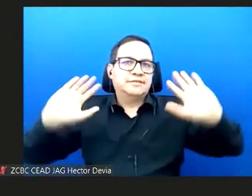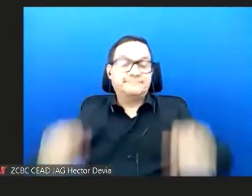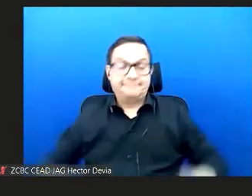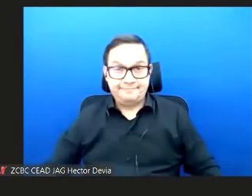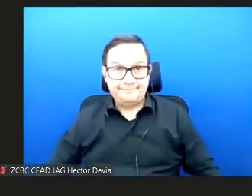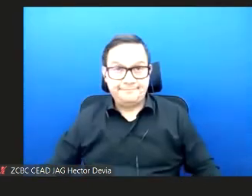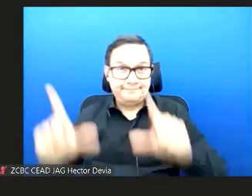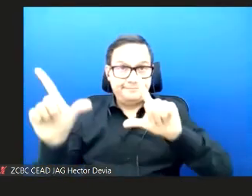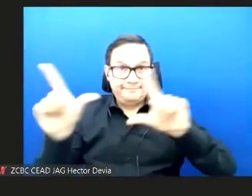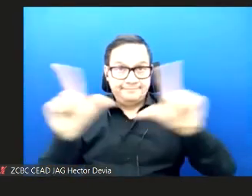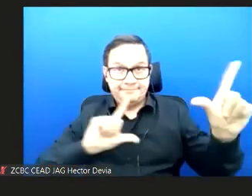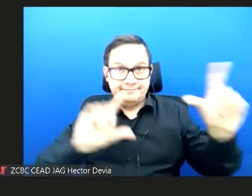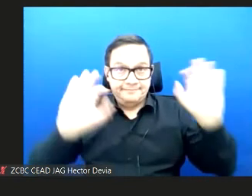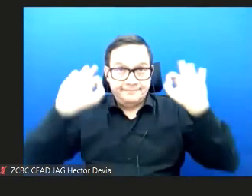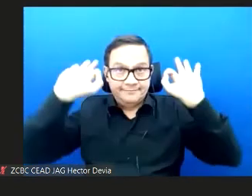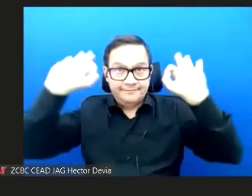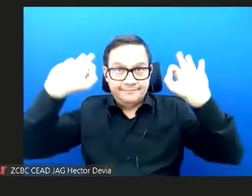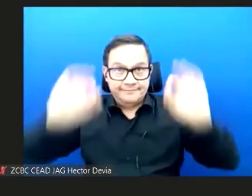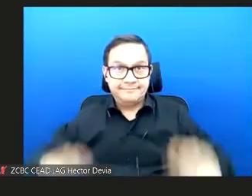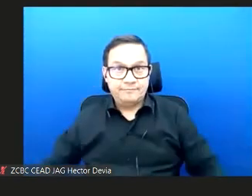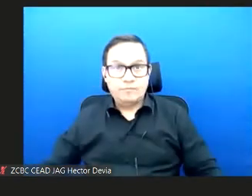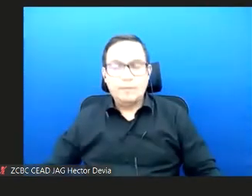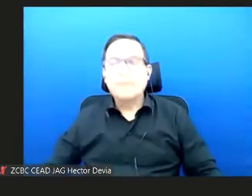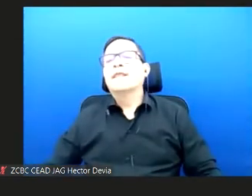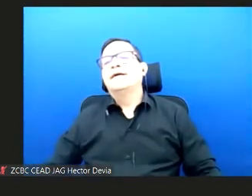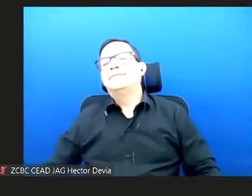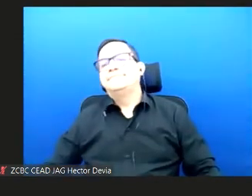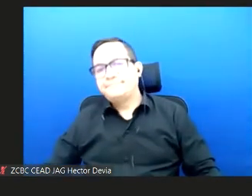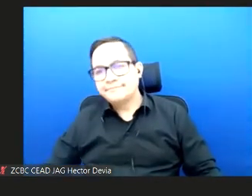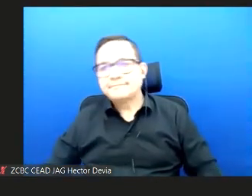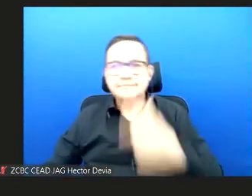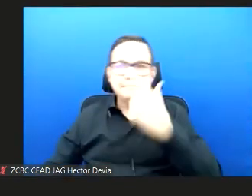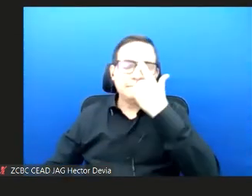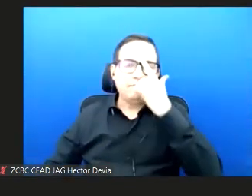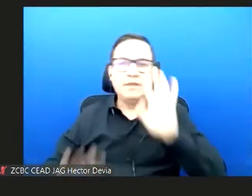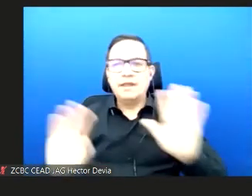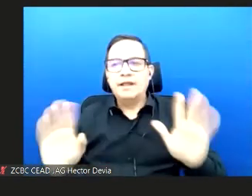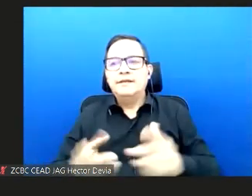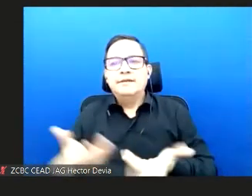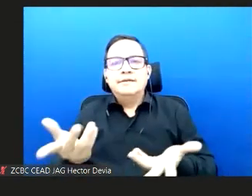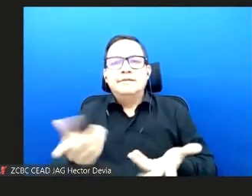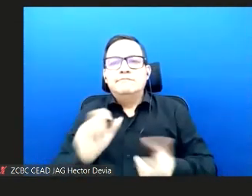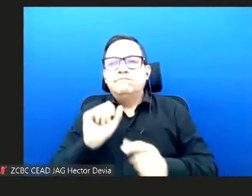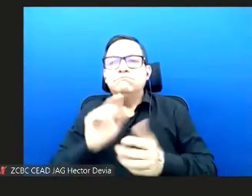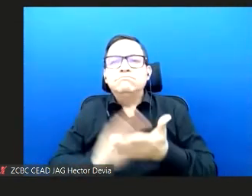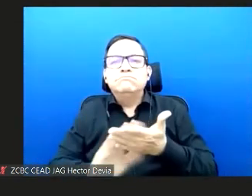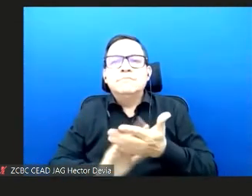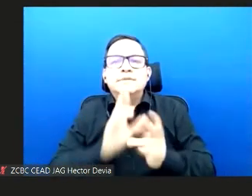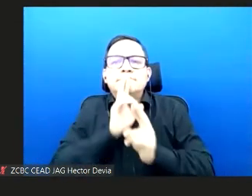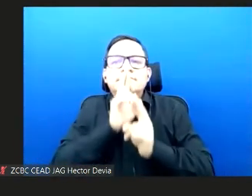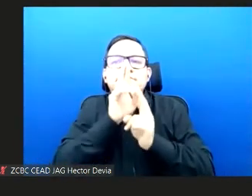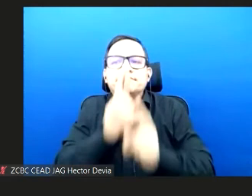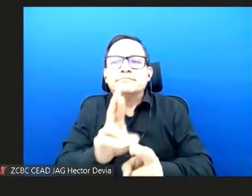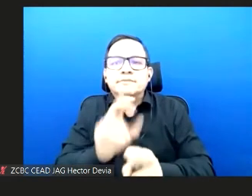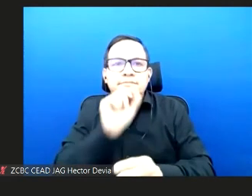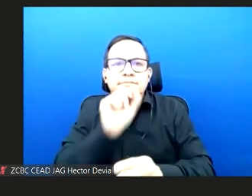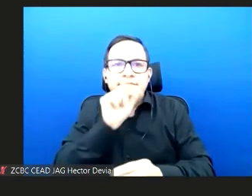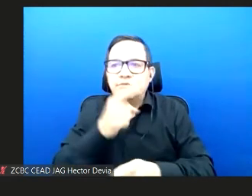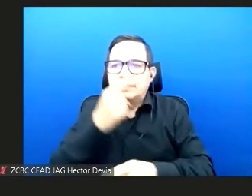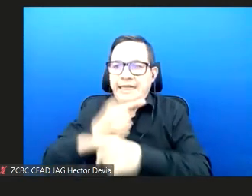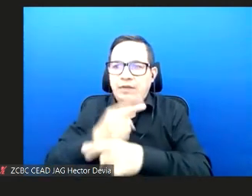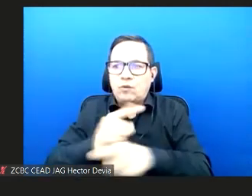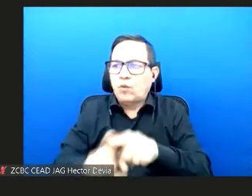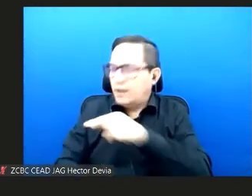Listo. Ahora vamos a resolver nuestras preguntas. Así nos queda nuestro diagrama de Venn con los